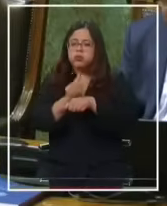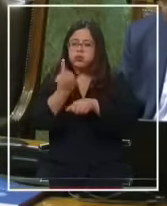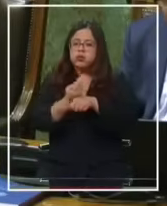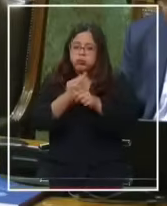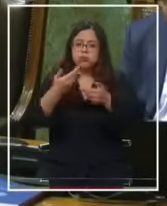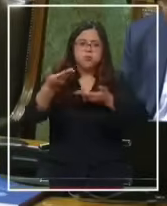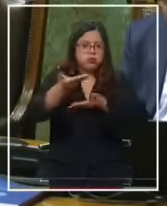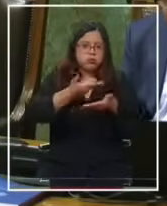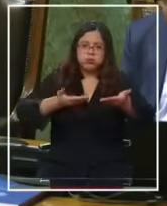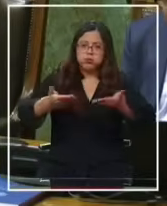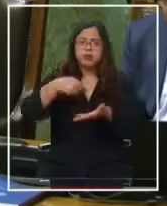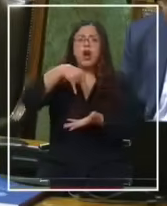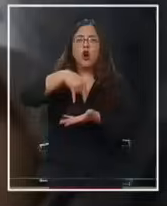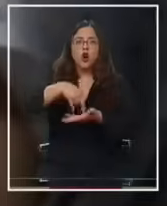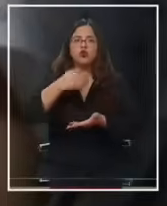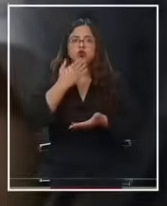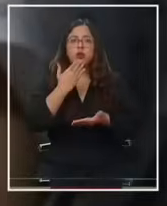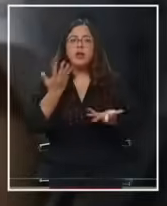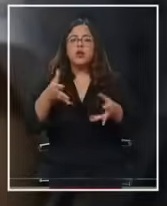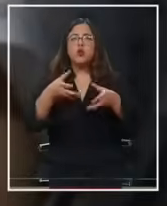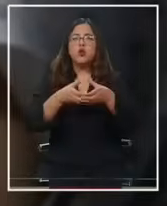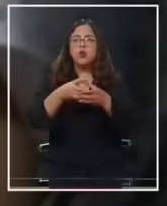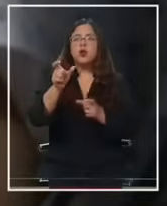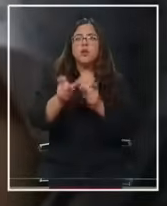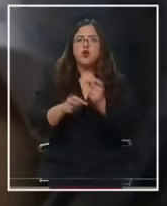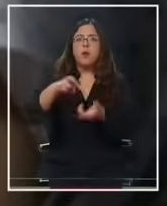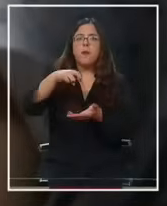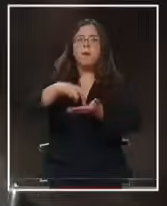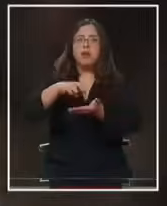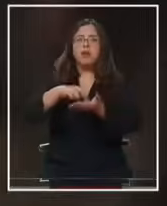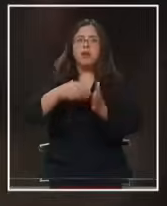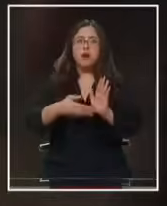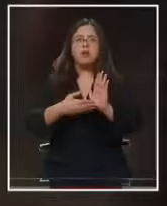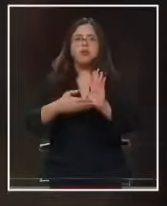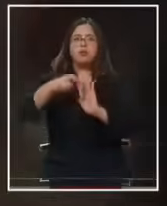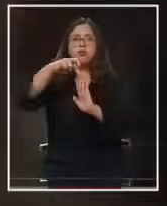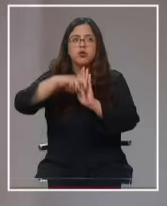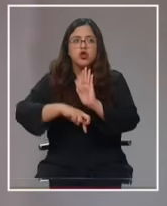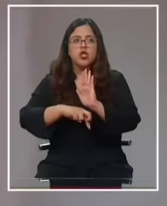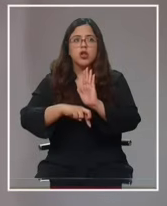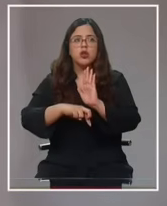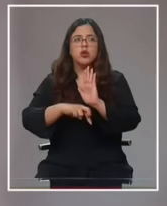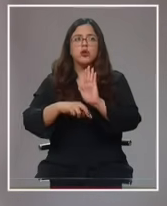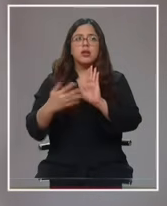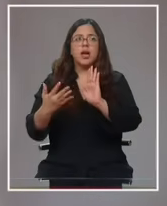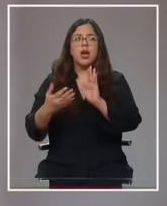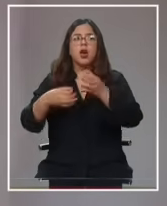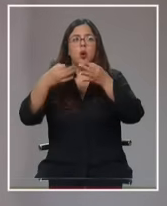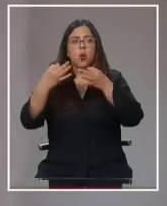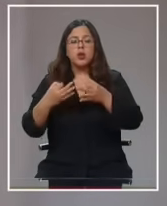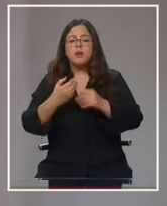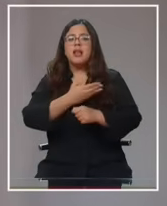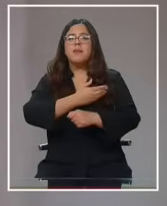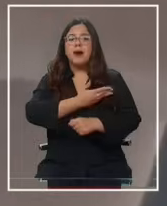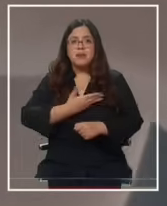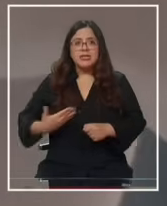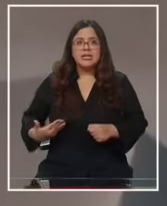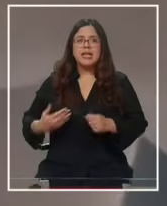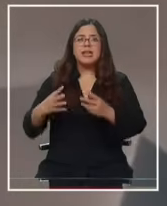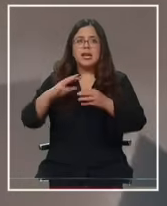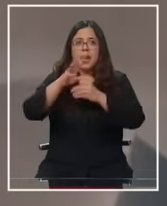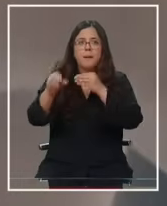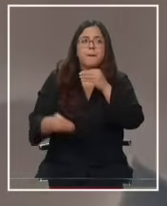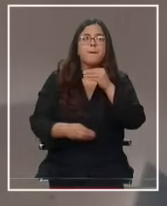últimos días incluso en el Congreso, donde un grupo de parlamentarias presentó un proyecto de resolución para que el presidente considere incorporar